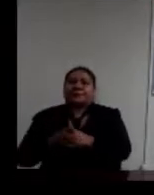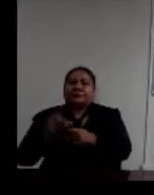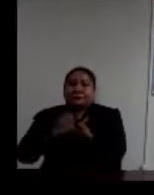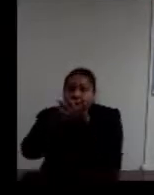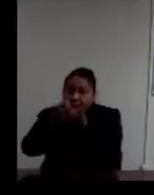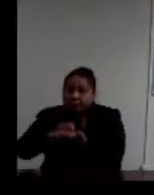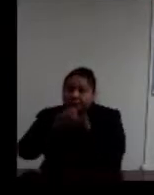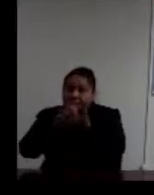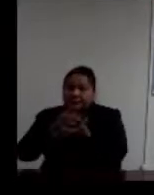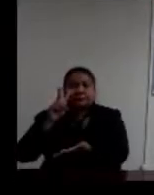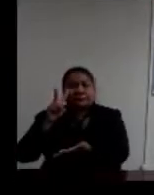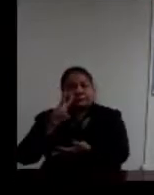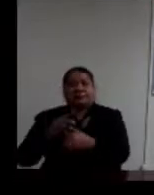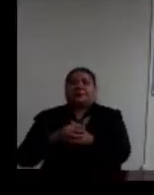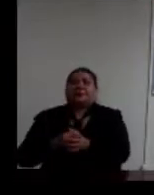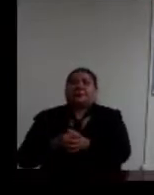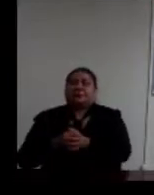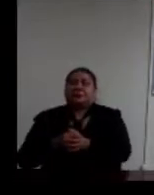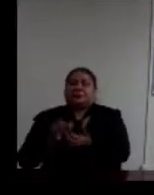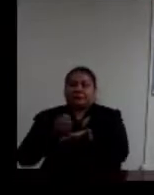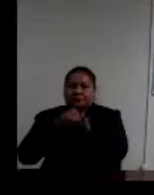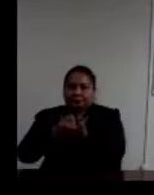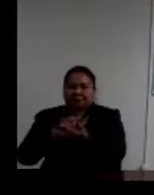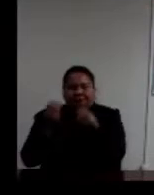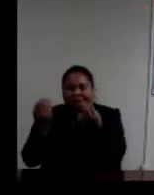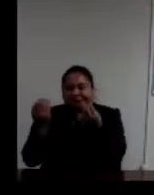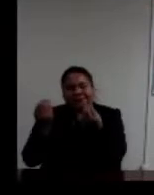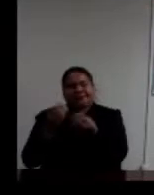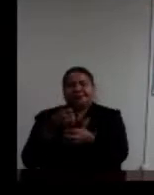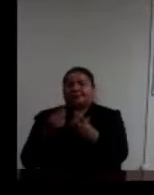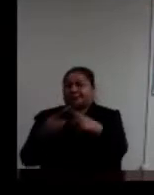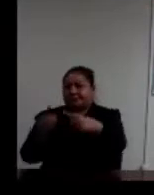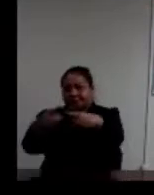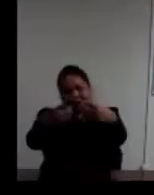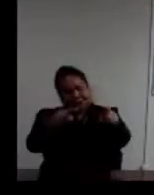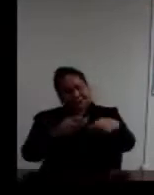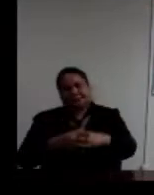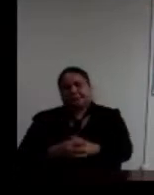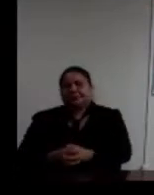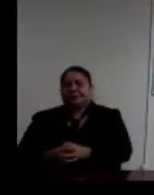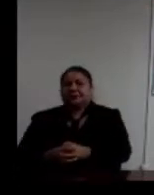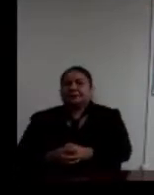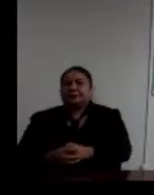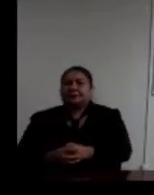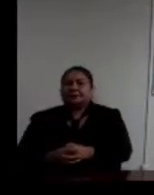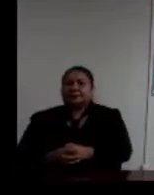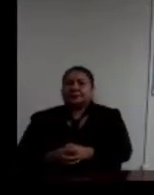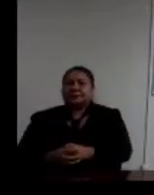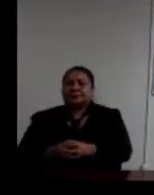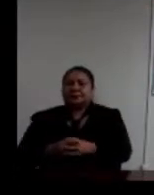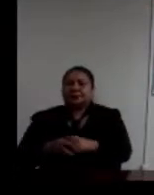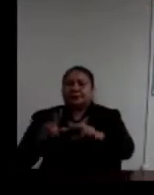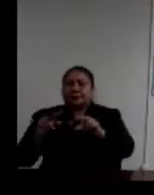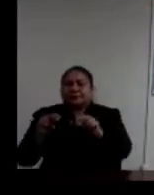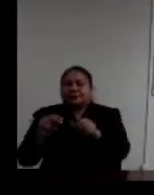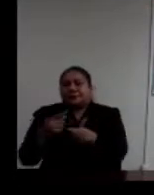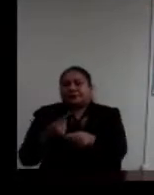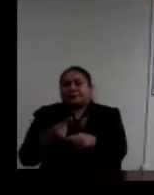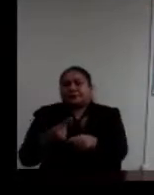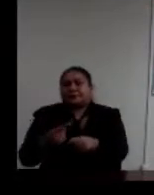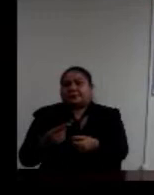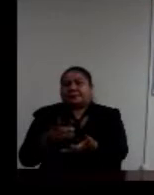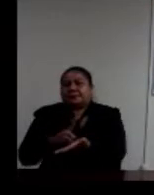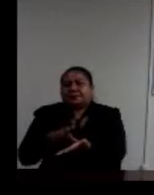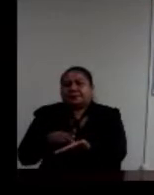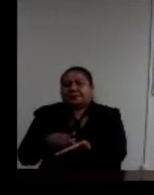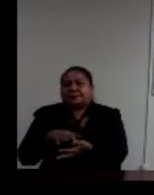terapias alternativas, terapias varias. Entonces, no es un padecimiento que tengamos